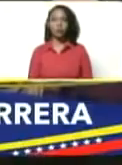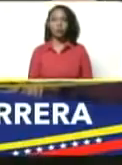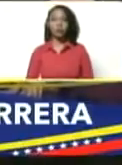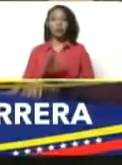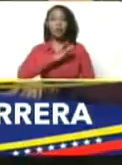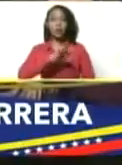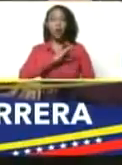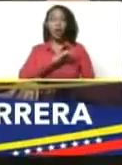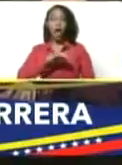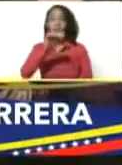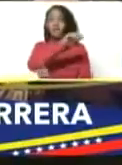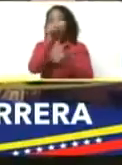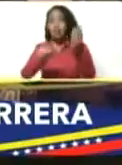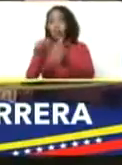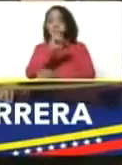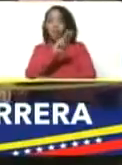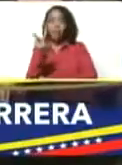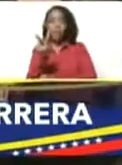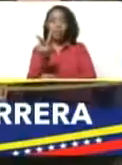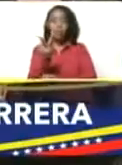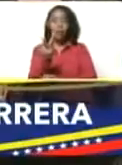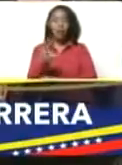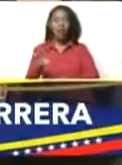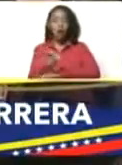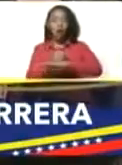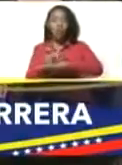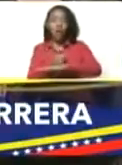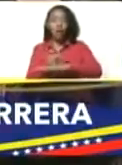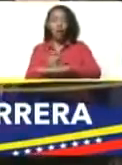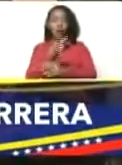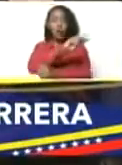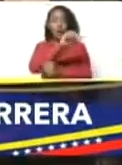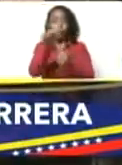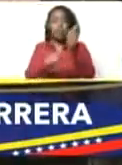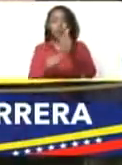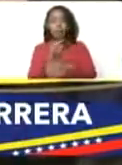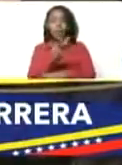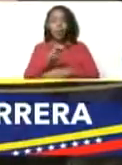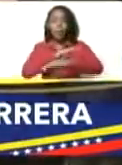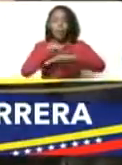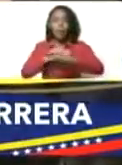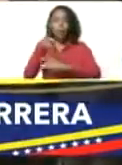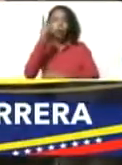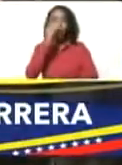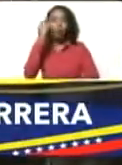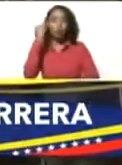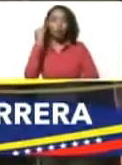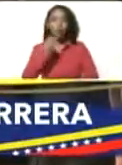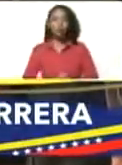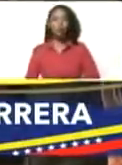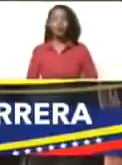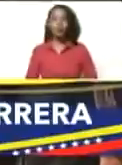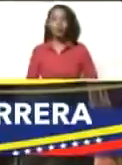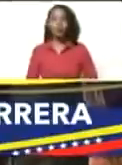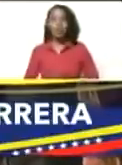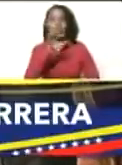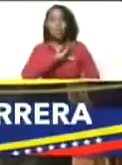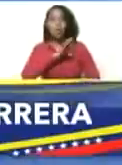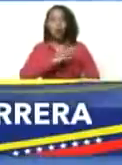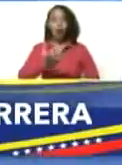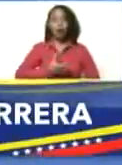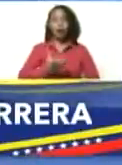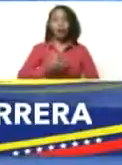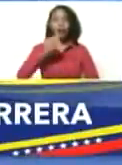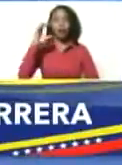señora vicepresidenta de gobierno, vicepresidentes, ministros, ministras, señora alcaldesa